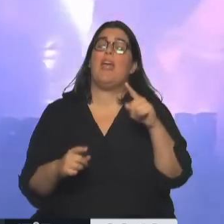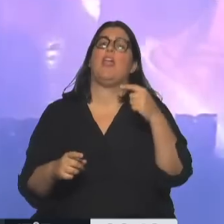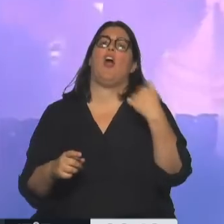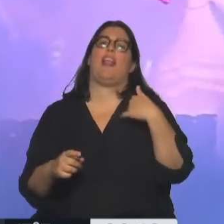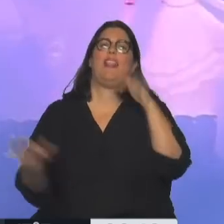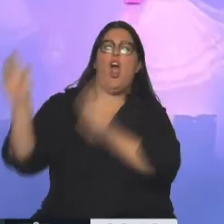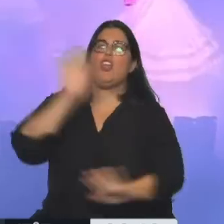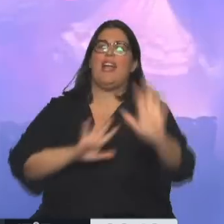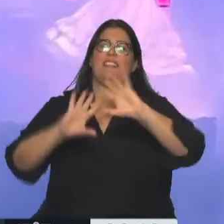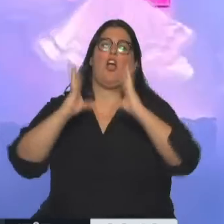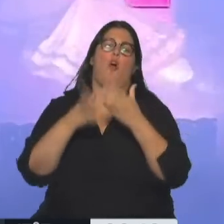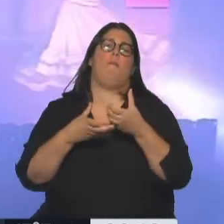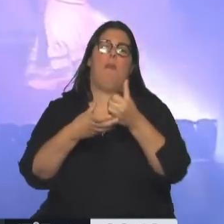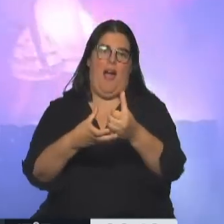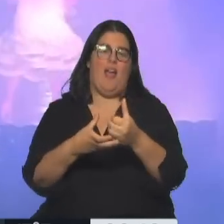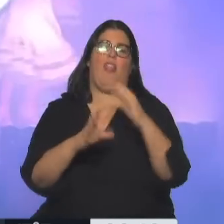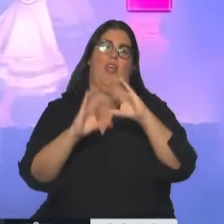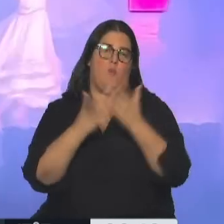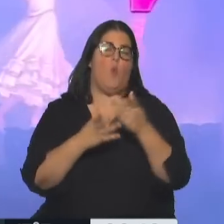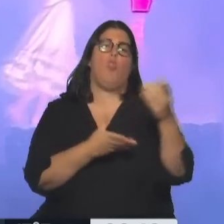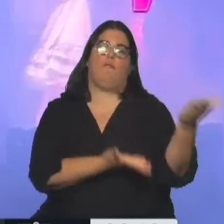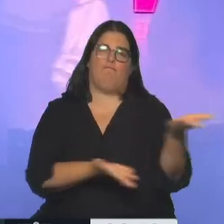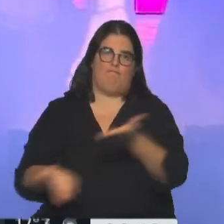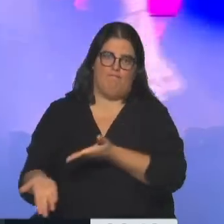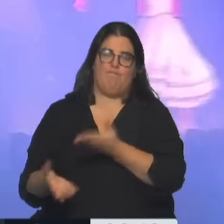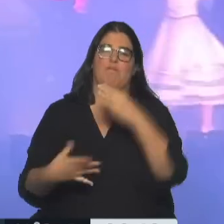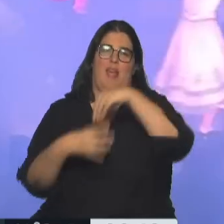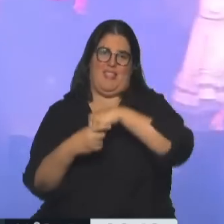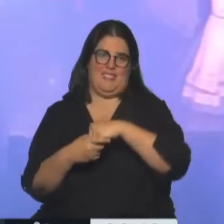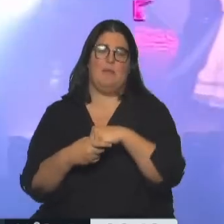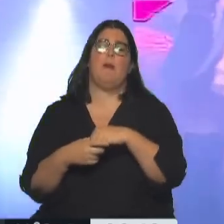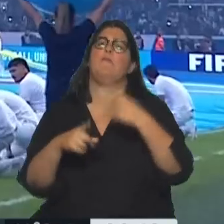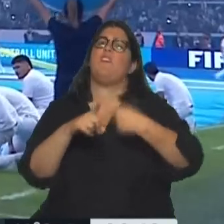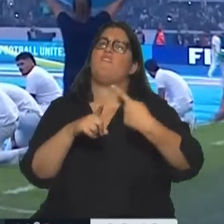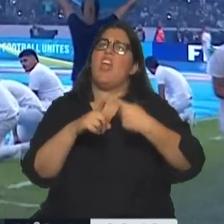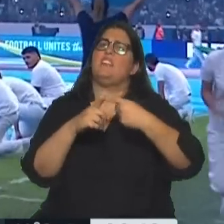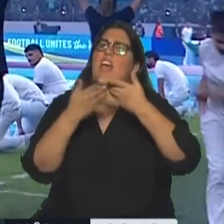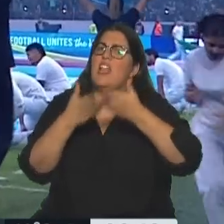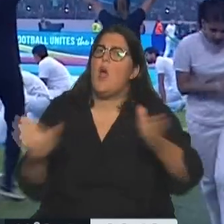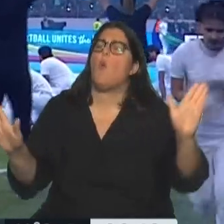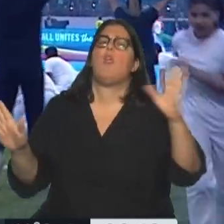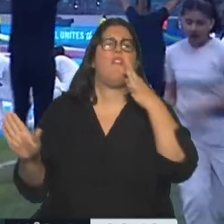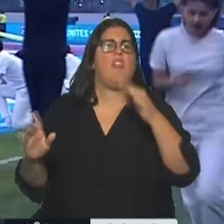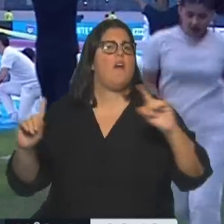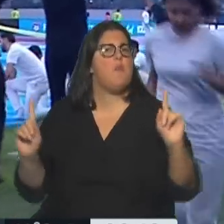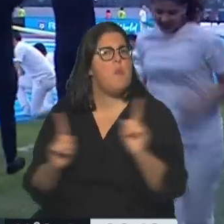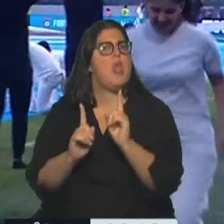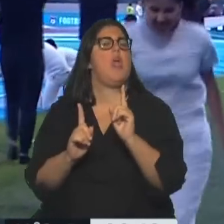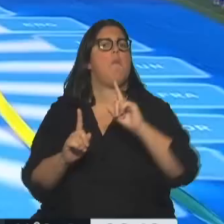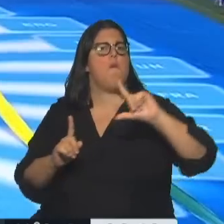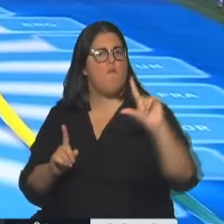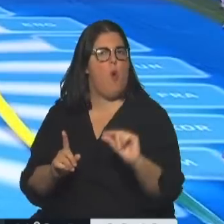la Copa del Mundo con una fiesta inaugural que vale la pena destacar, corta, breve, pero